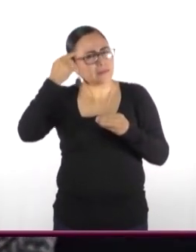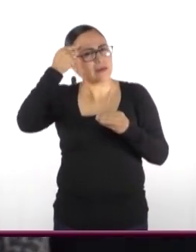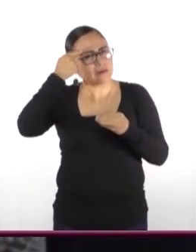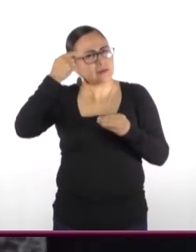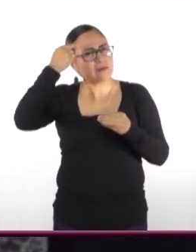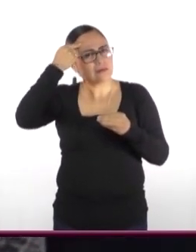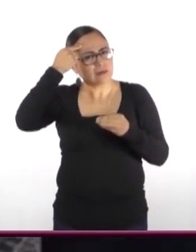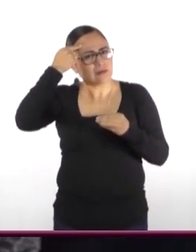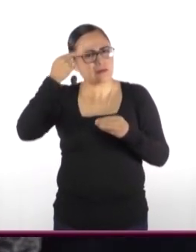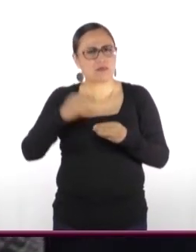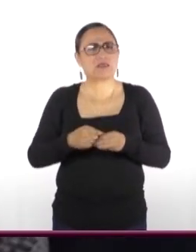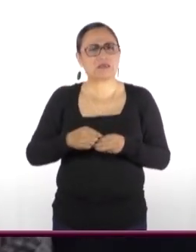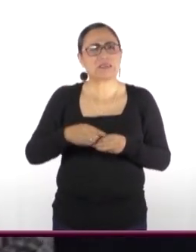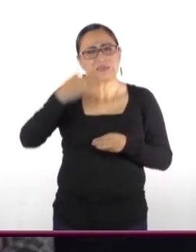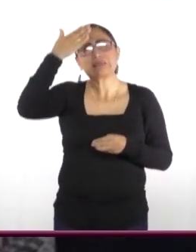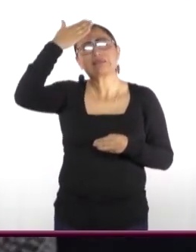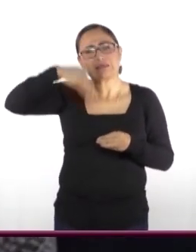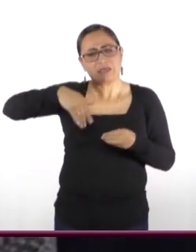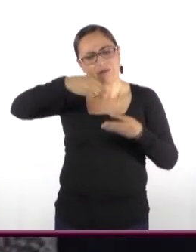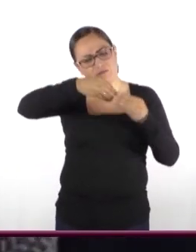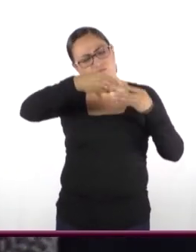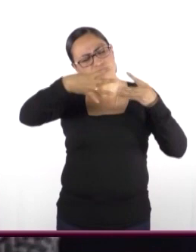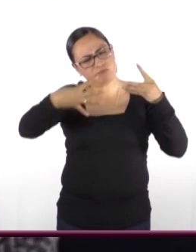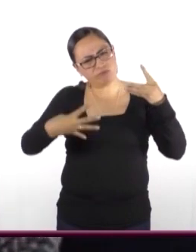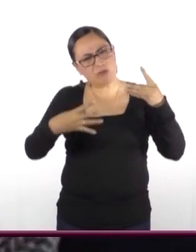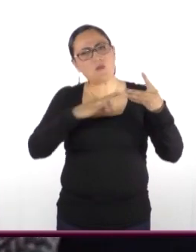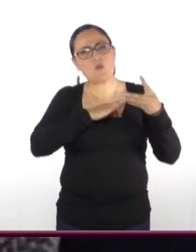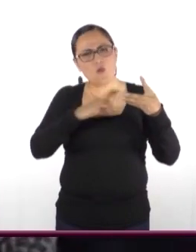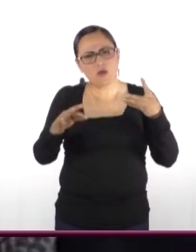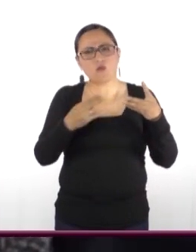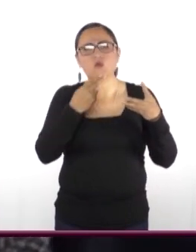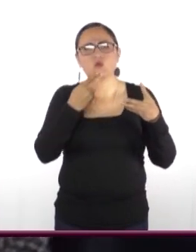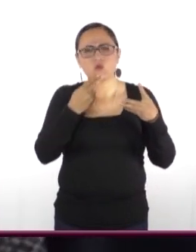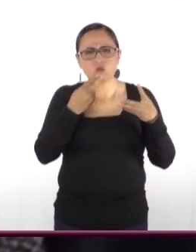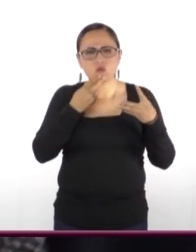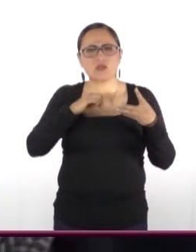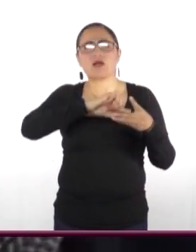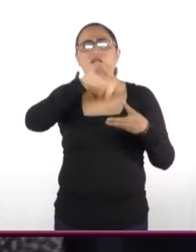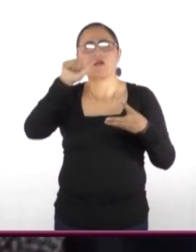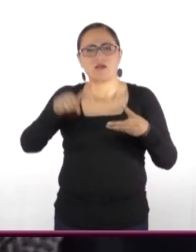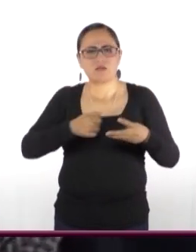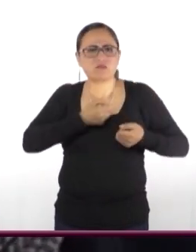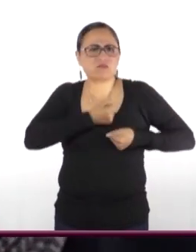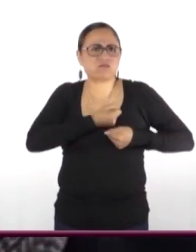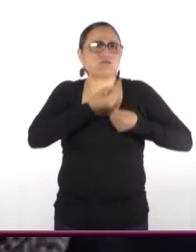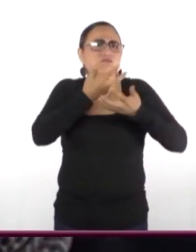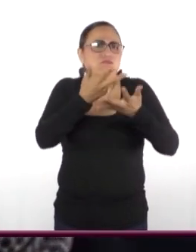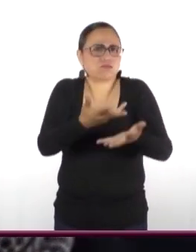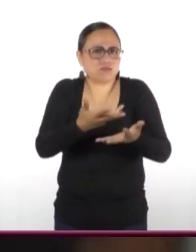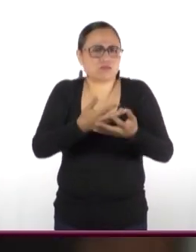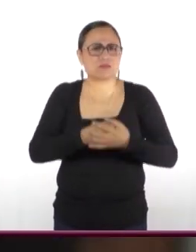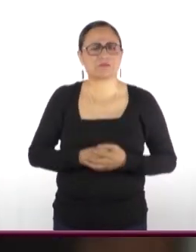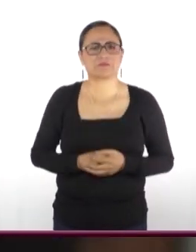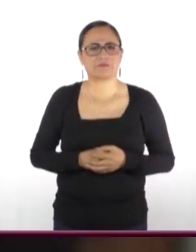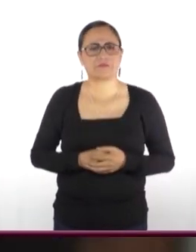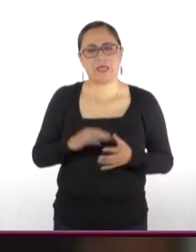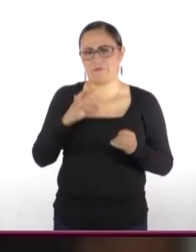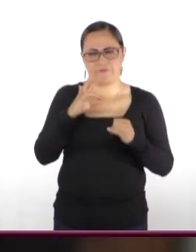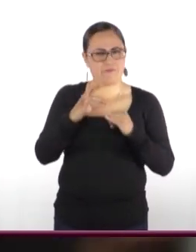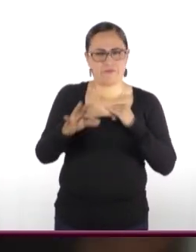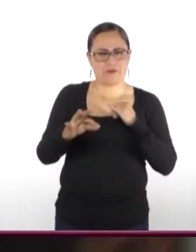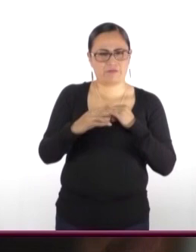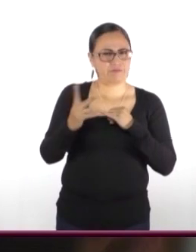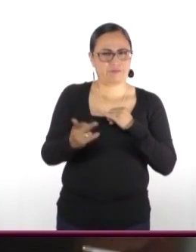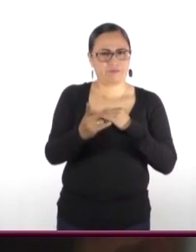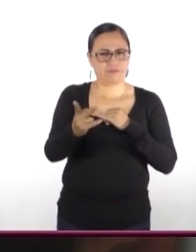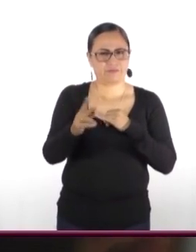¿verdad? Es una cuestión también de saber que contamos con todos esos recursos para podernos expresar. Claro que sí.